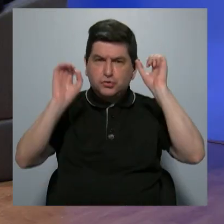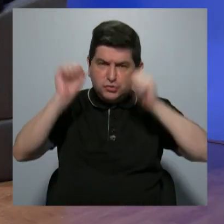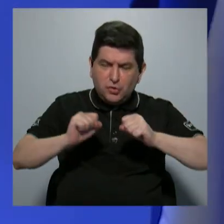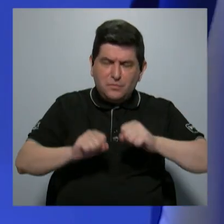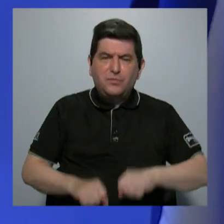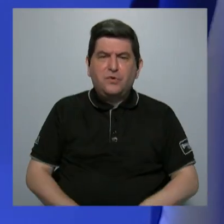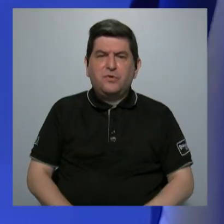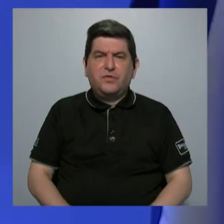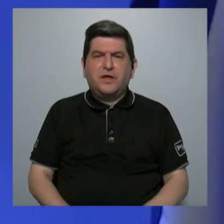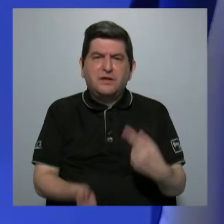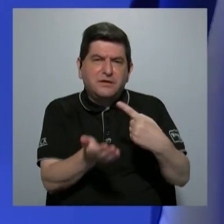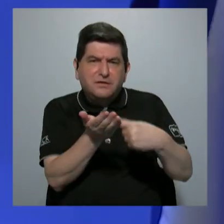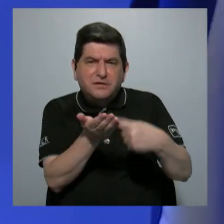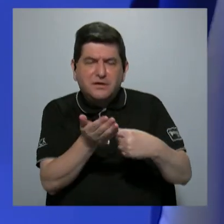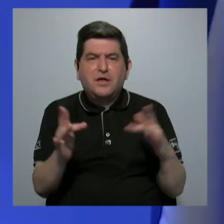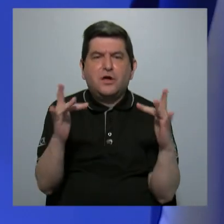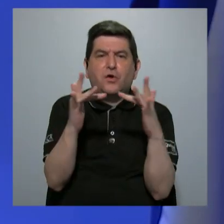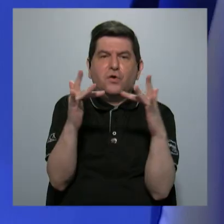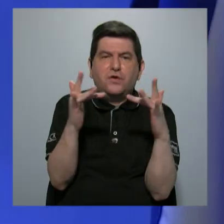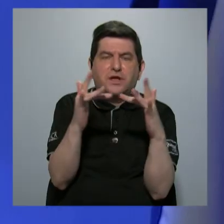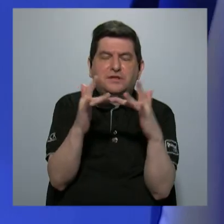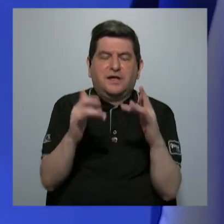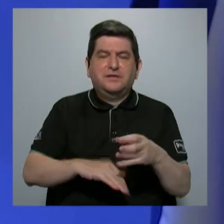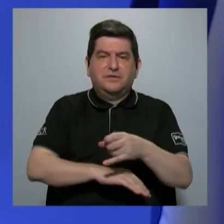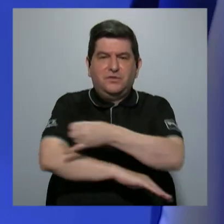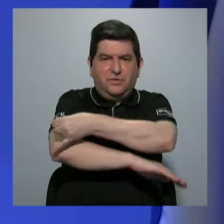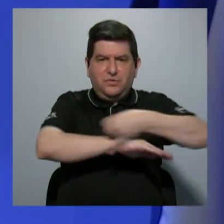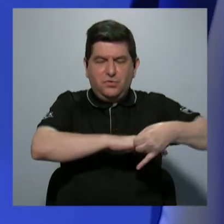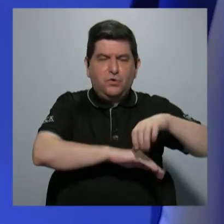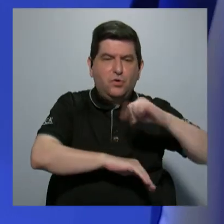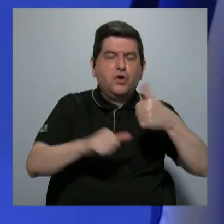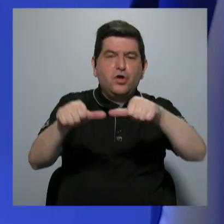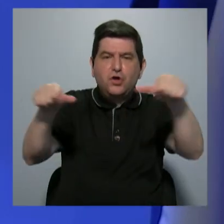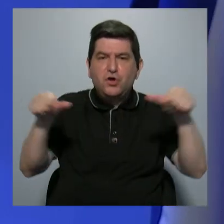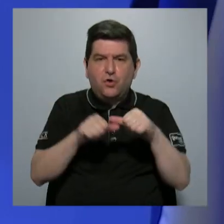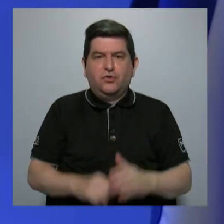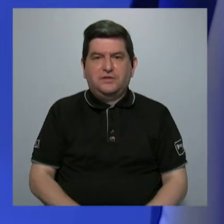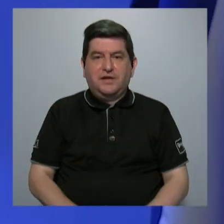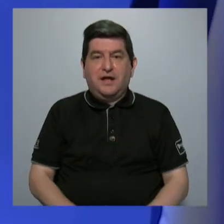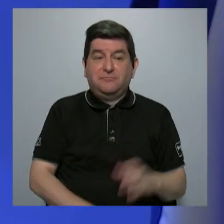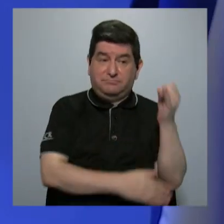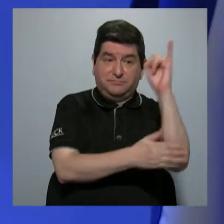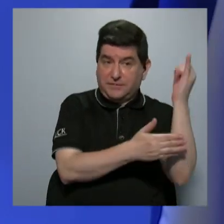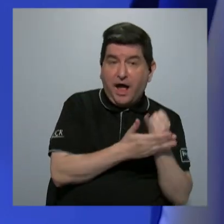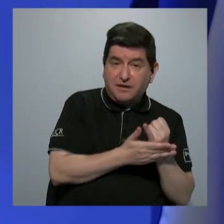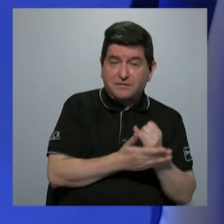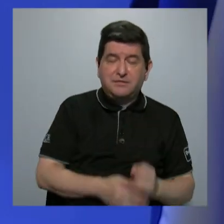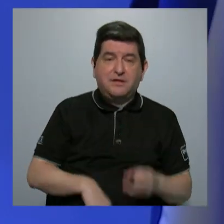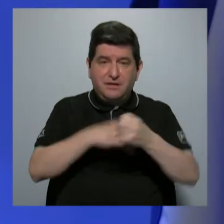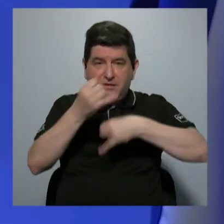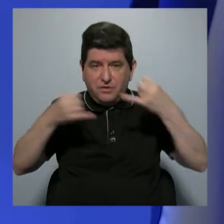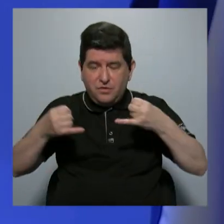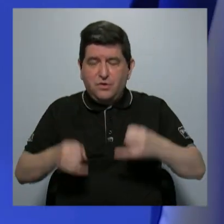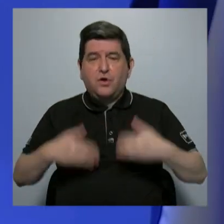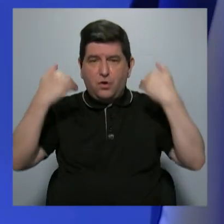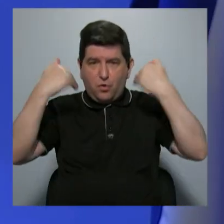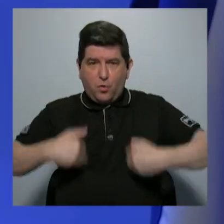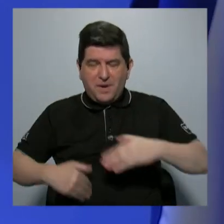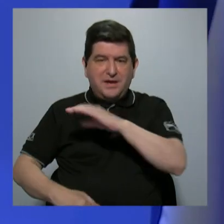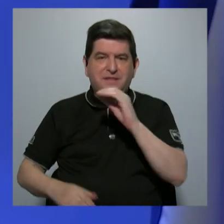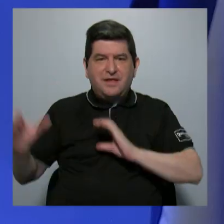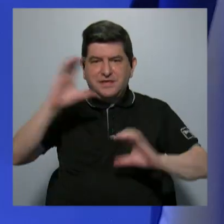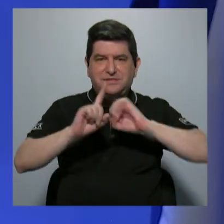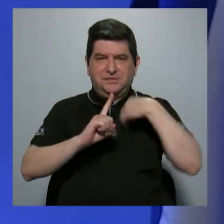manera, conectar el área de ingeniería con otras áreas, como lo son las artes, las letras, las humanidades y las